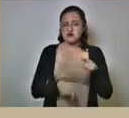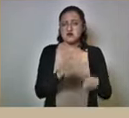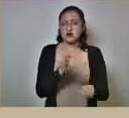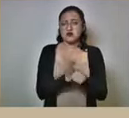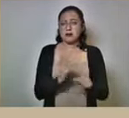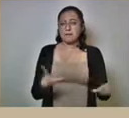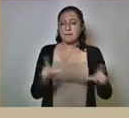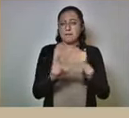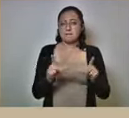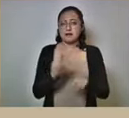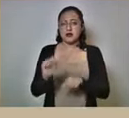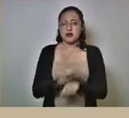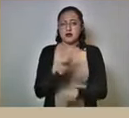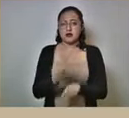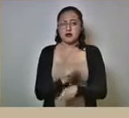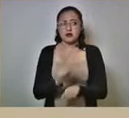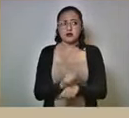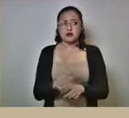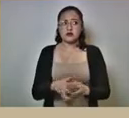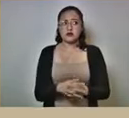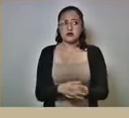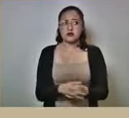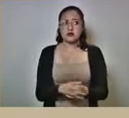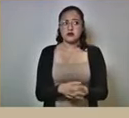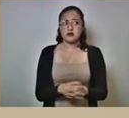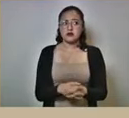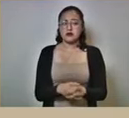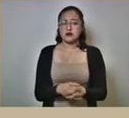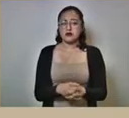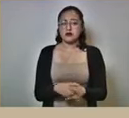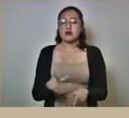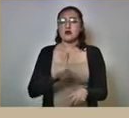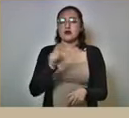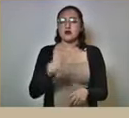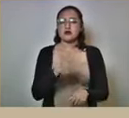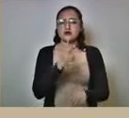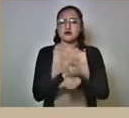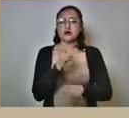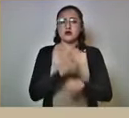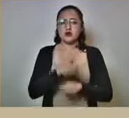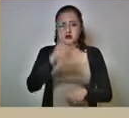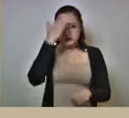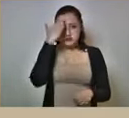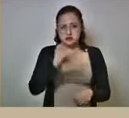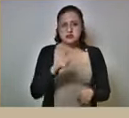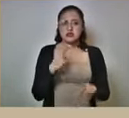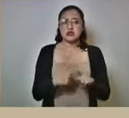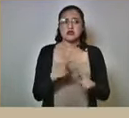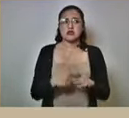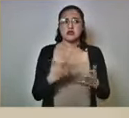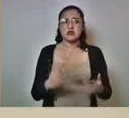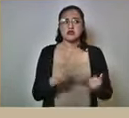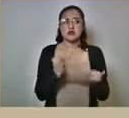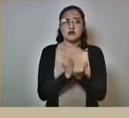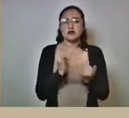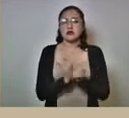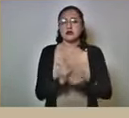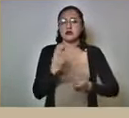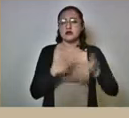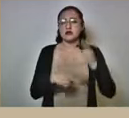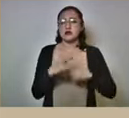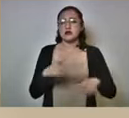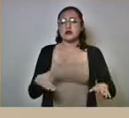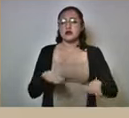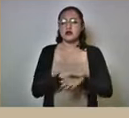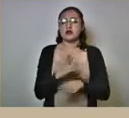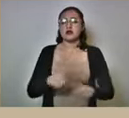del reemplacamiento. Otro punto también, si tienen conocimiento de que si bien se van a reconvertir el hospital,